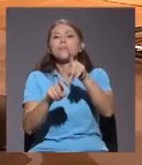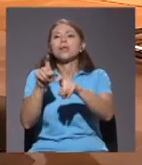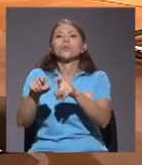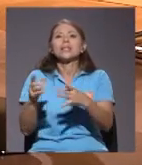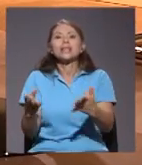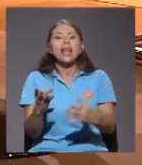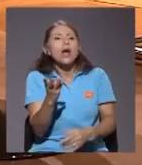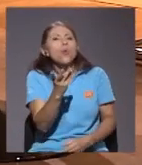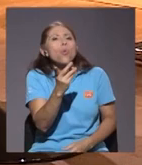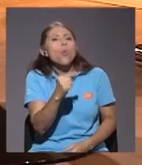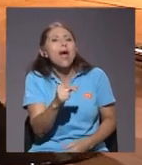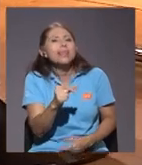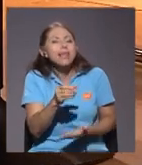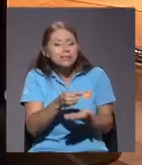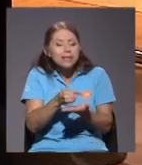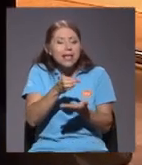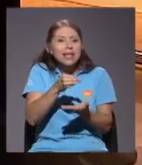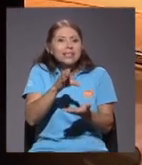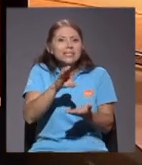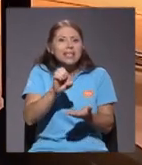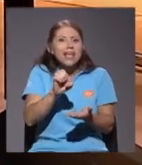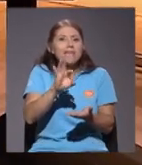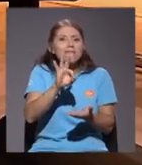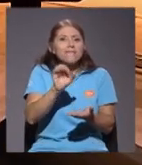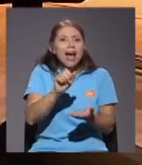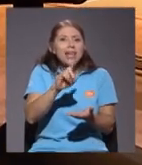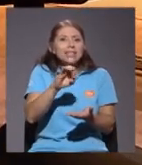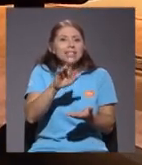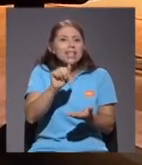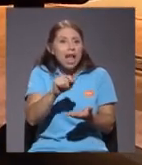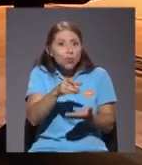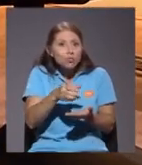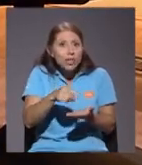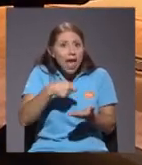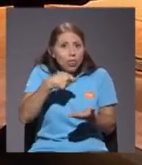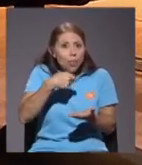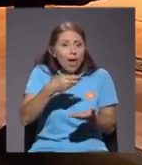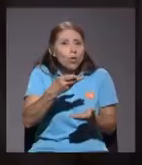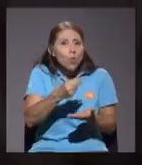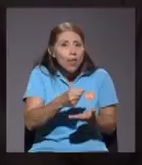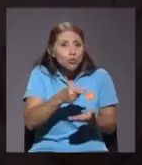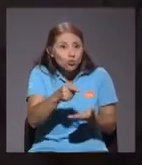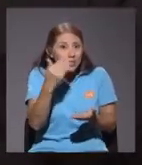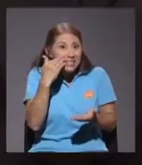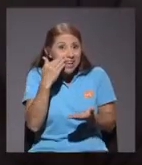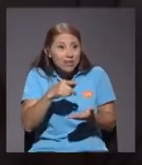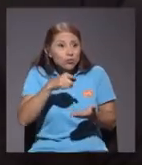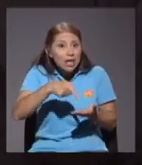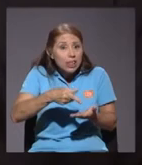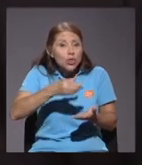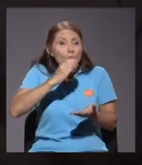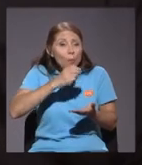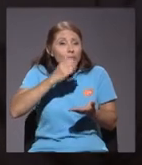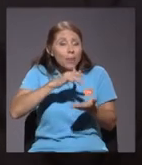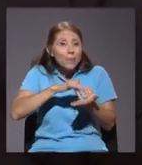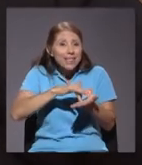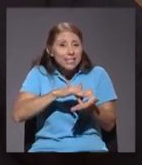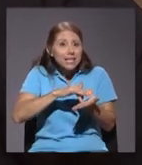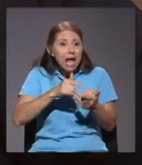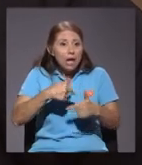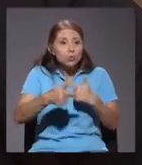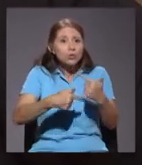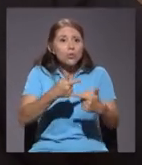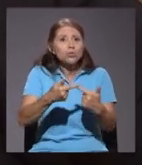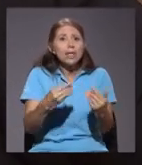no sé una enorme cantidad bueno usted sabe que cada vez que ustedes se toman hace fascina se está haciendo más resistente y eso no genera un gancho que al final de la entrevista